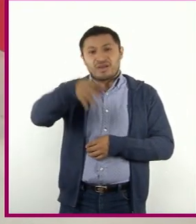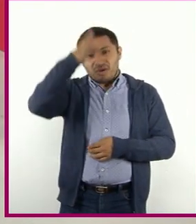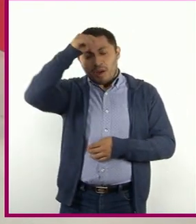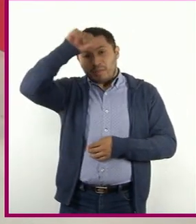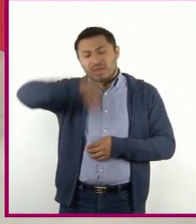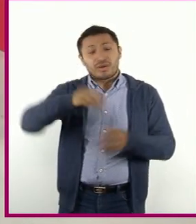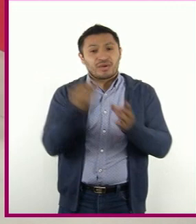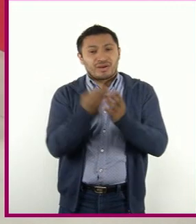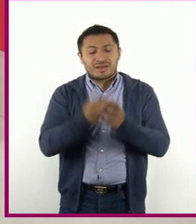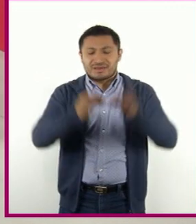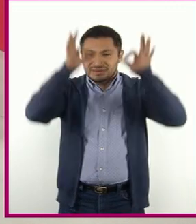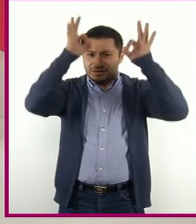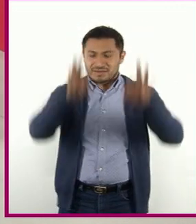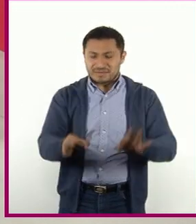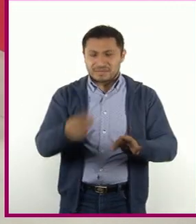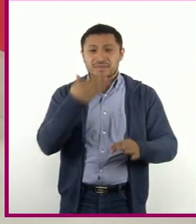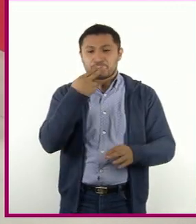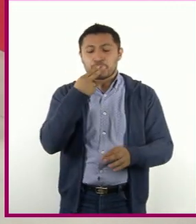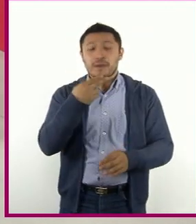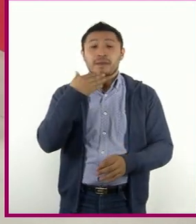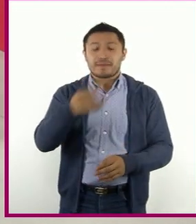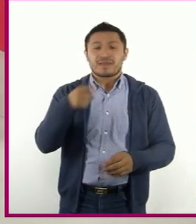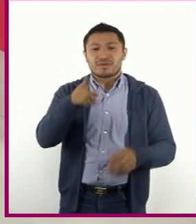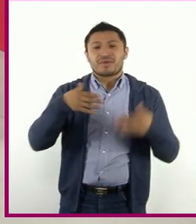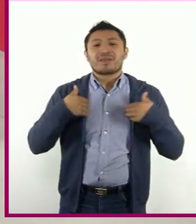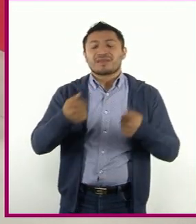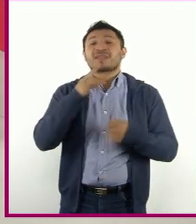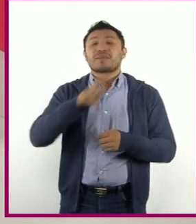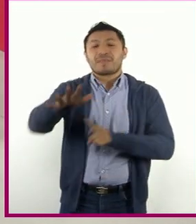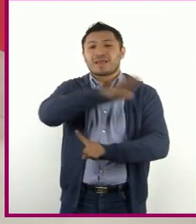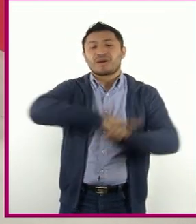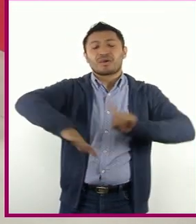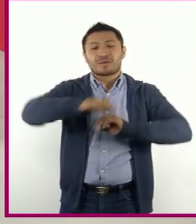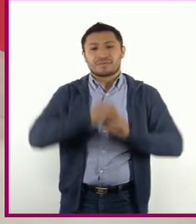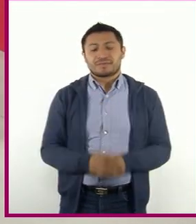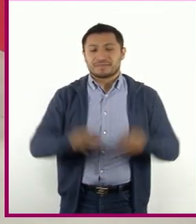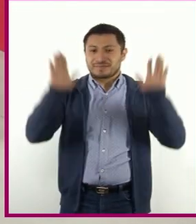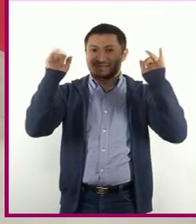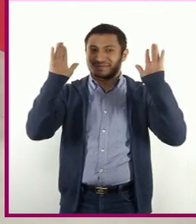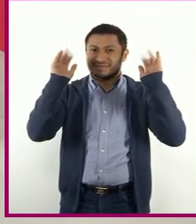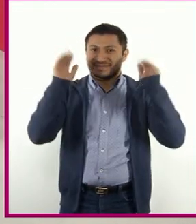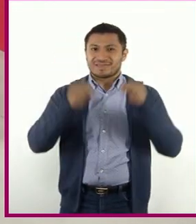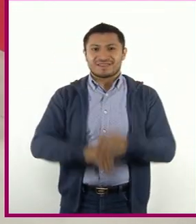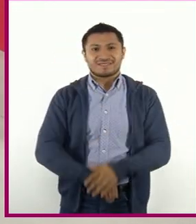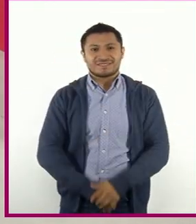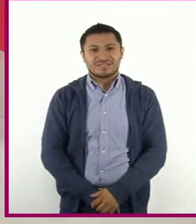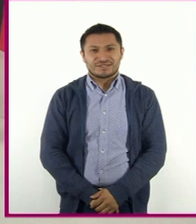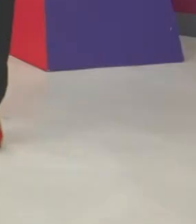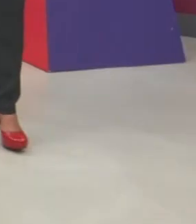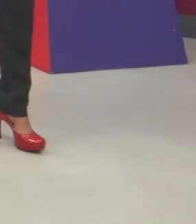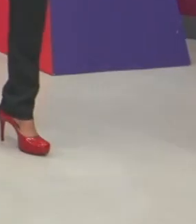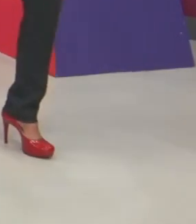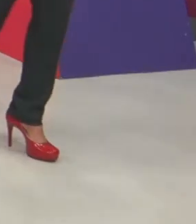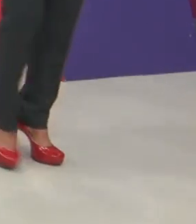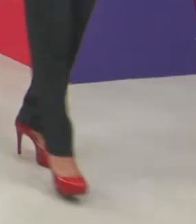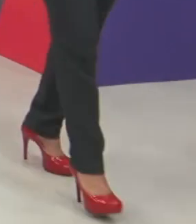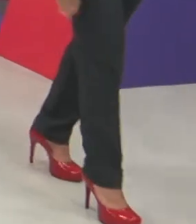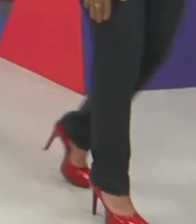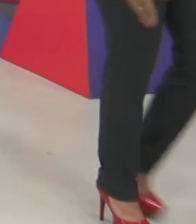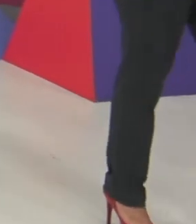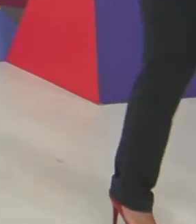ocasión sea de utilidad para comprender mejor su entorno. ¡Hasta pronto!